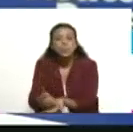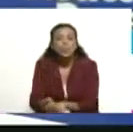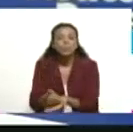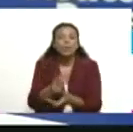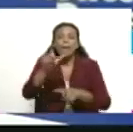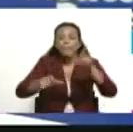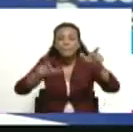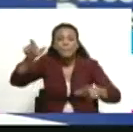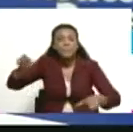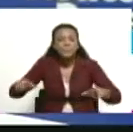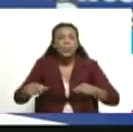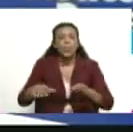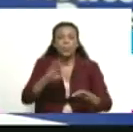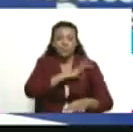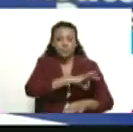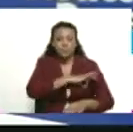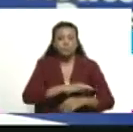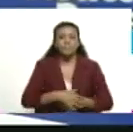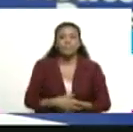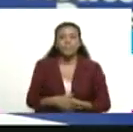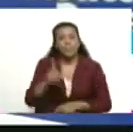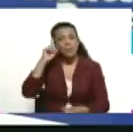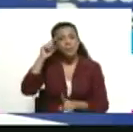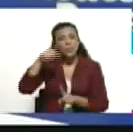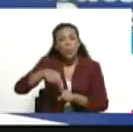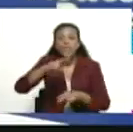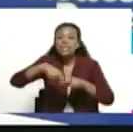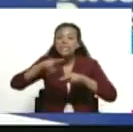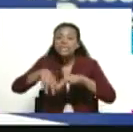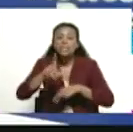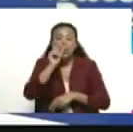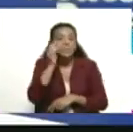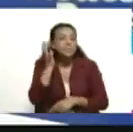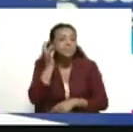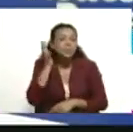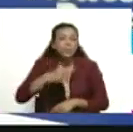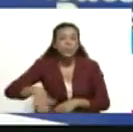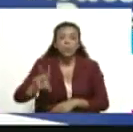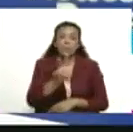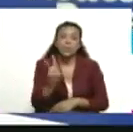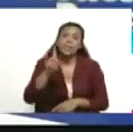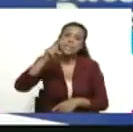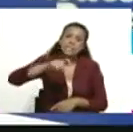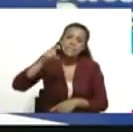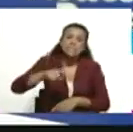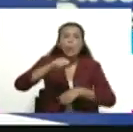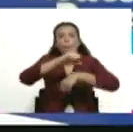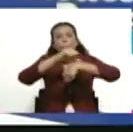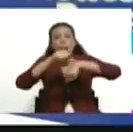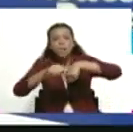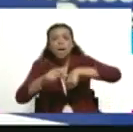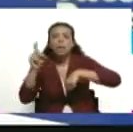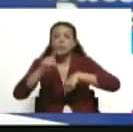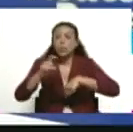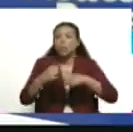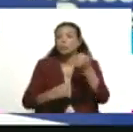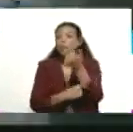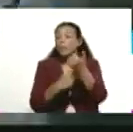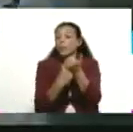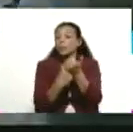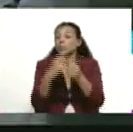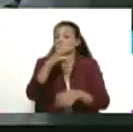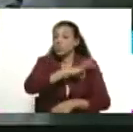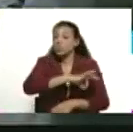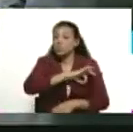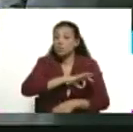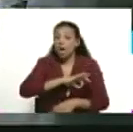Simón Bolívar, que era para ayudar a niños y niñas que necesitaban una operación, necesitaban un apoyo, y